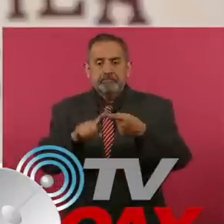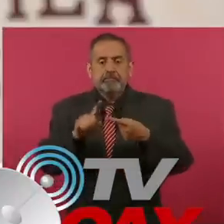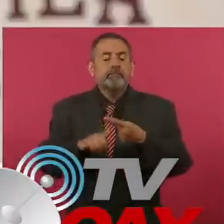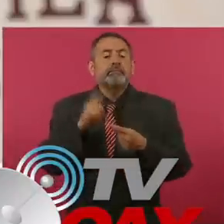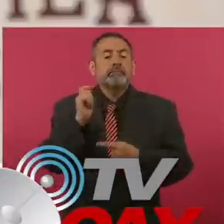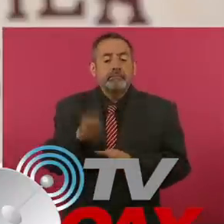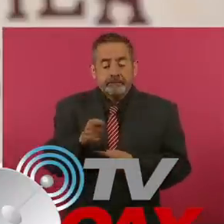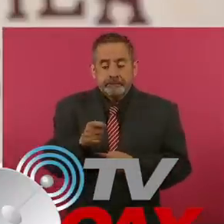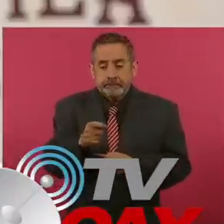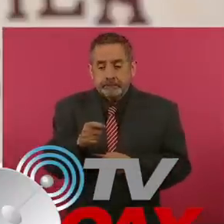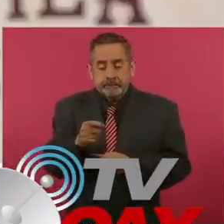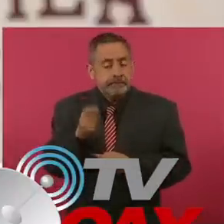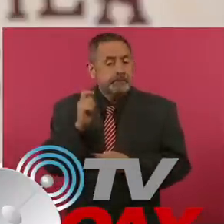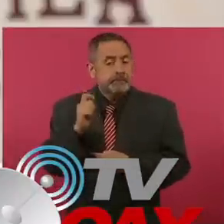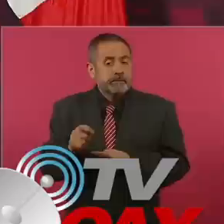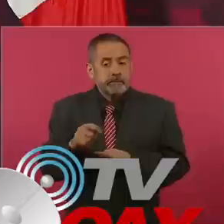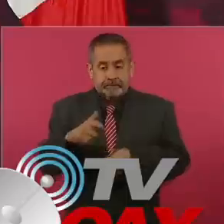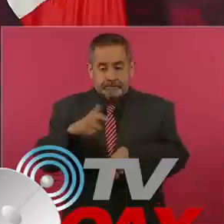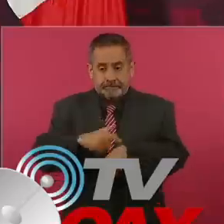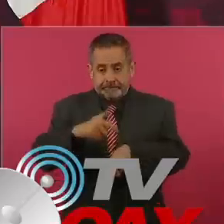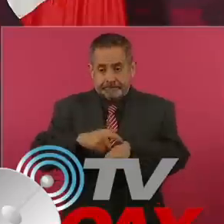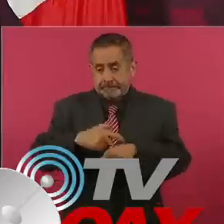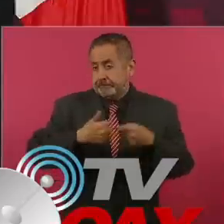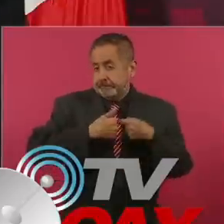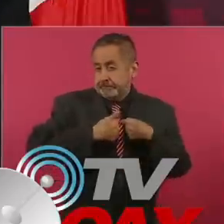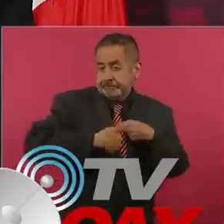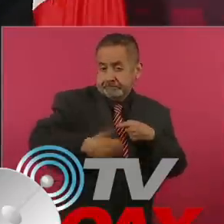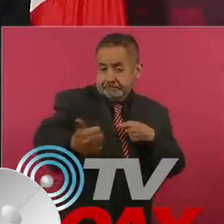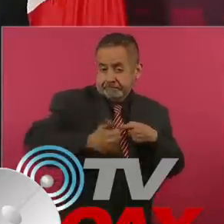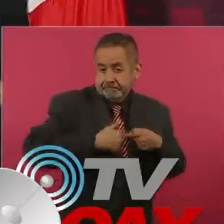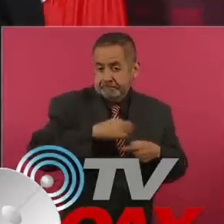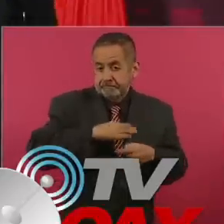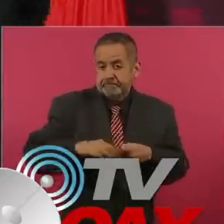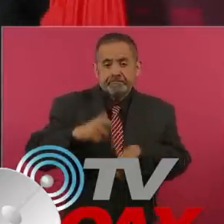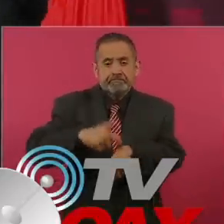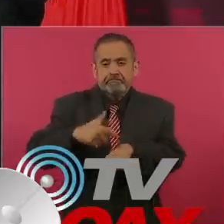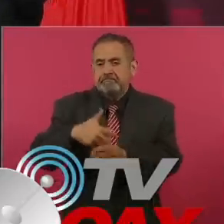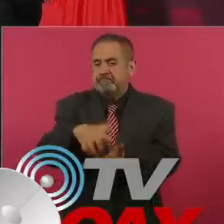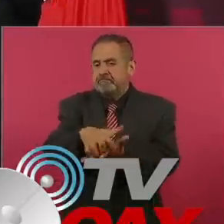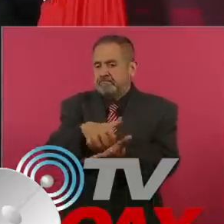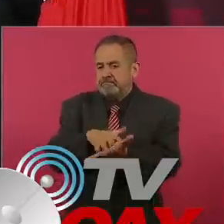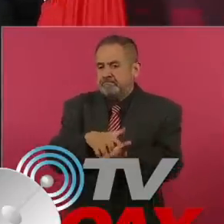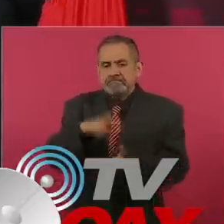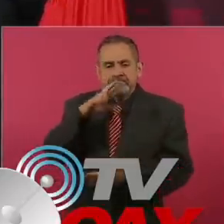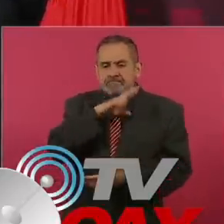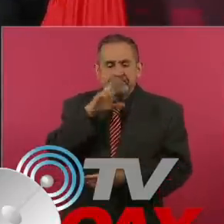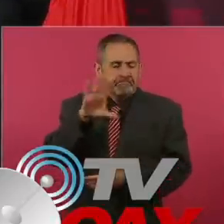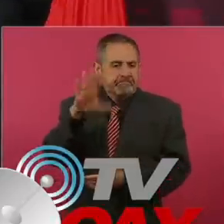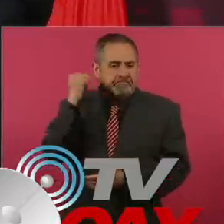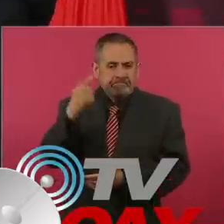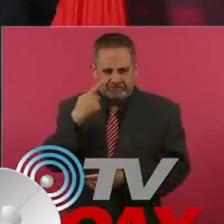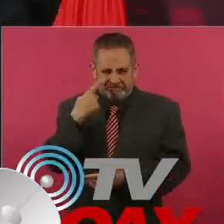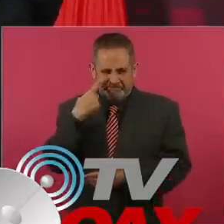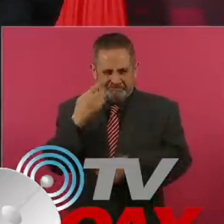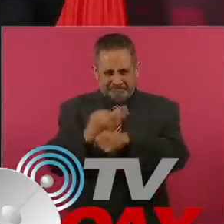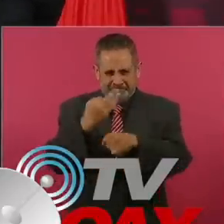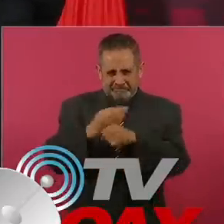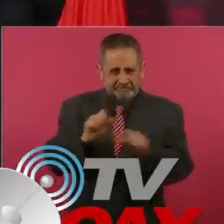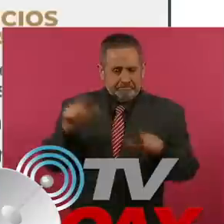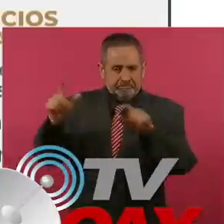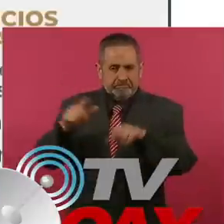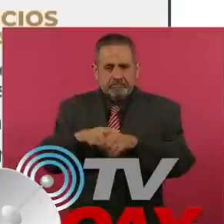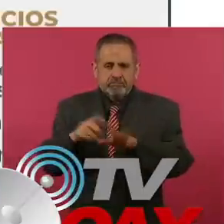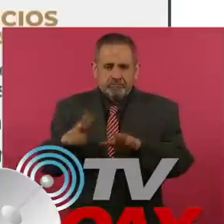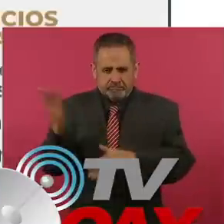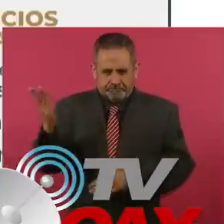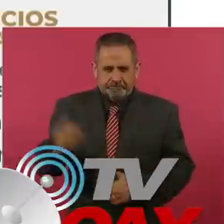reducción muy importante en los tiempos de traslados. Y aquí pueden ver una tabla donde ponemos los tiempos de traslados estimados de algunos de los